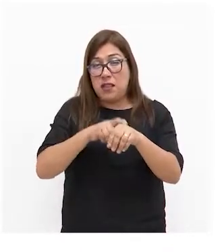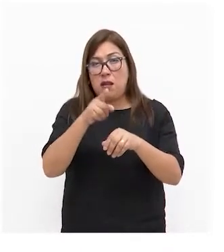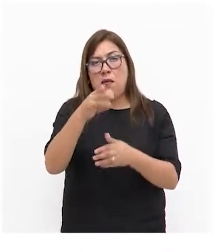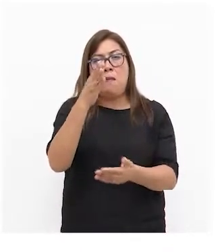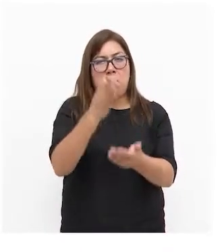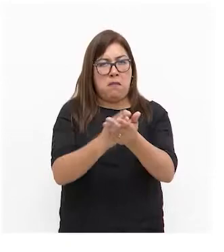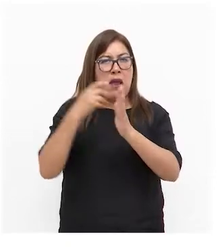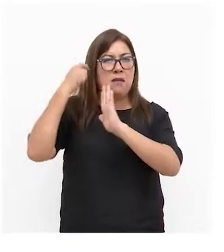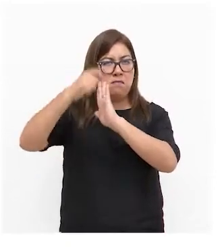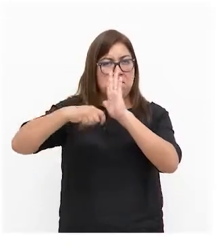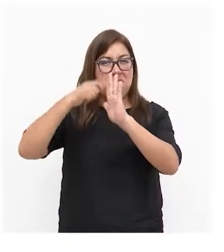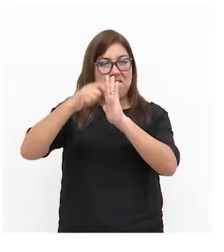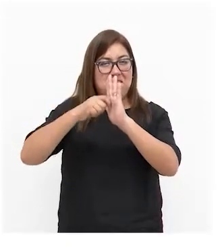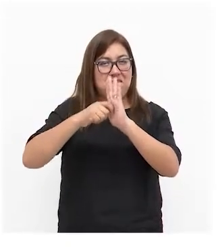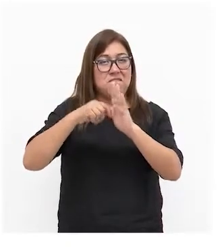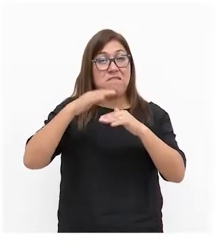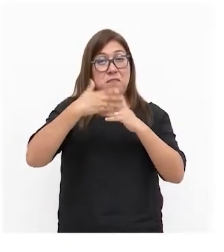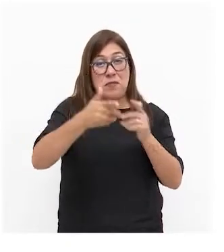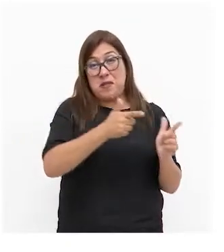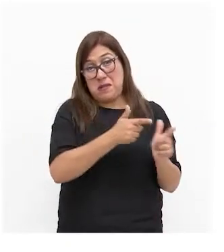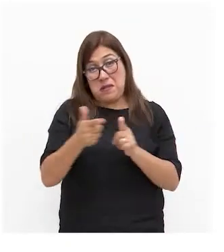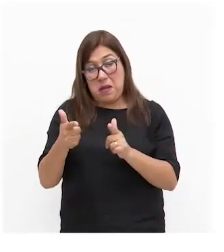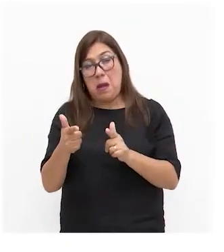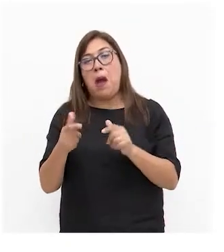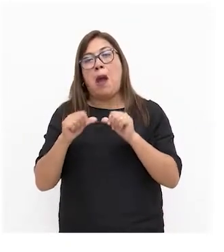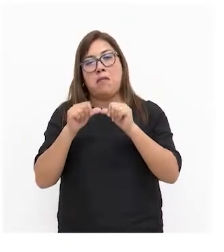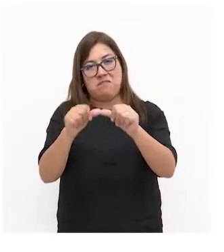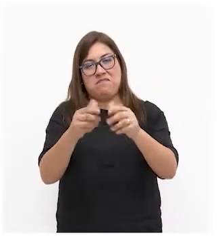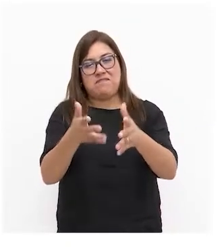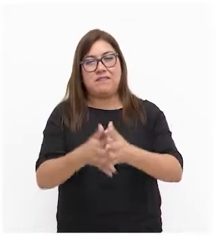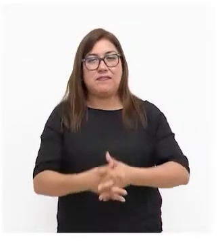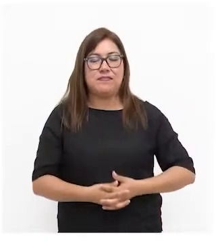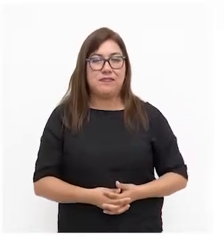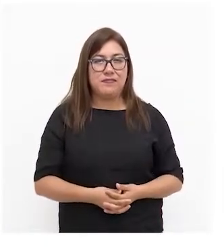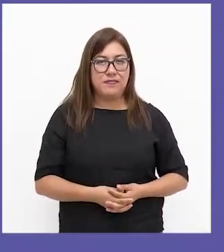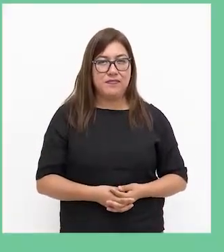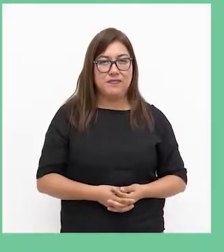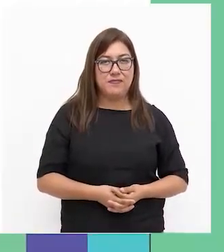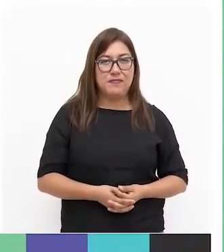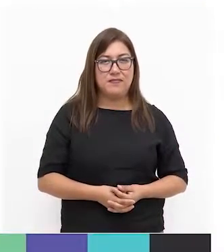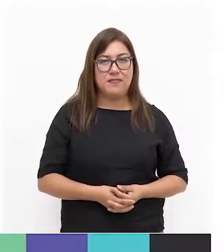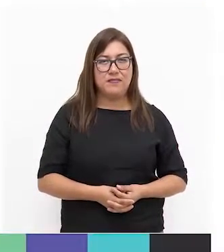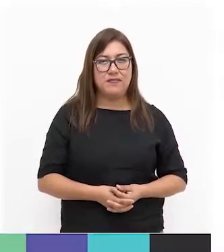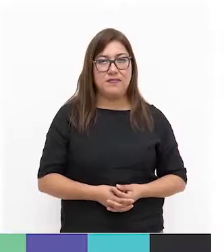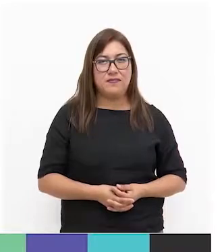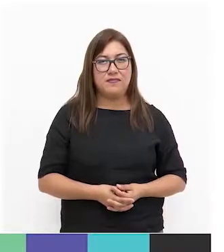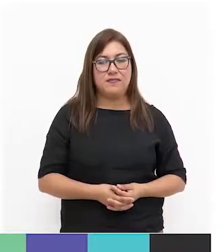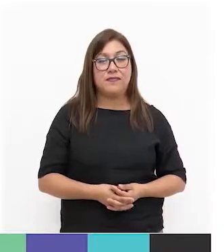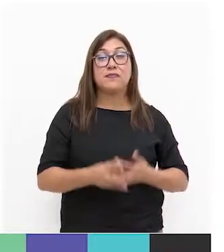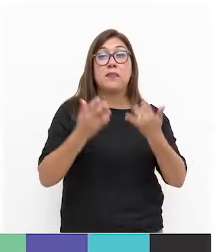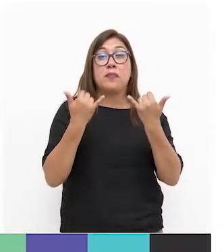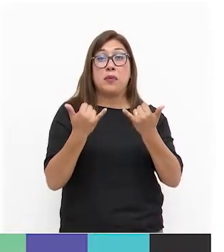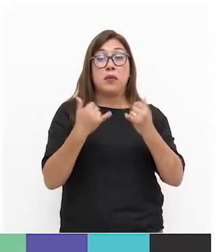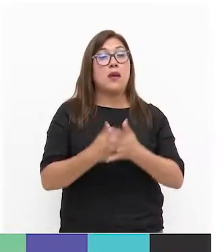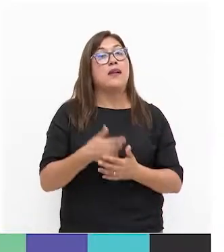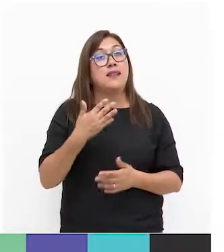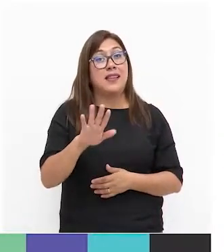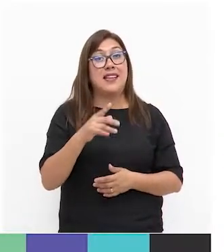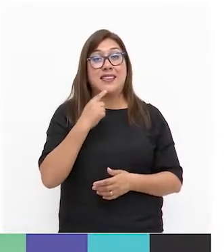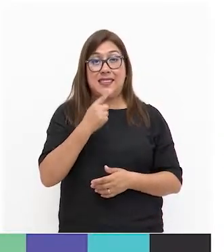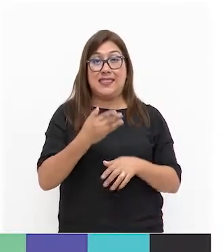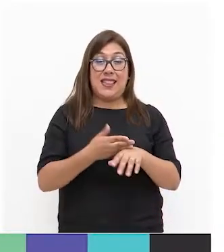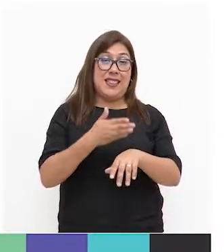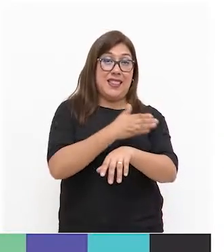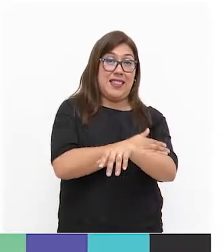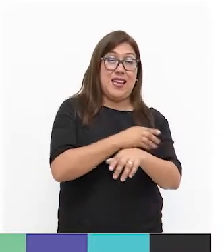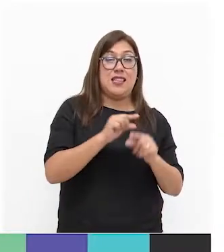tiempo, puedes pausar el video y continuar cuando estés listo o lista. Como se menciona en la cita